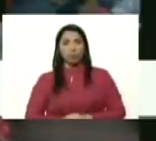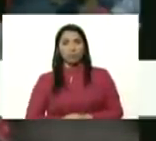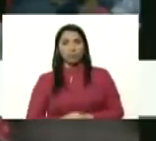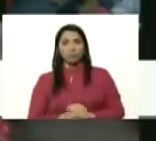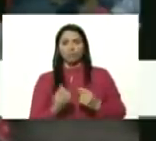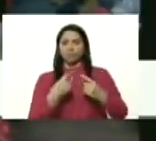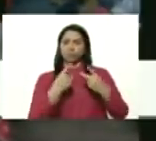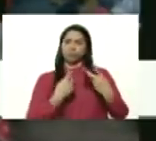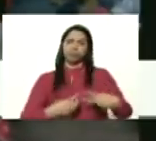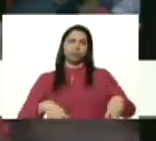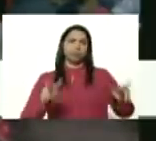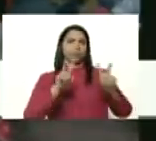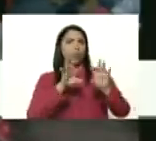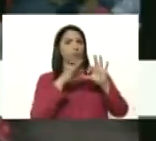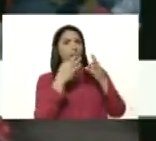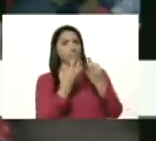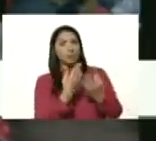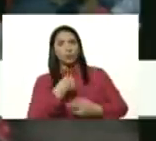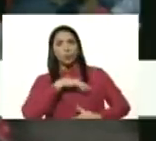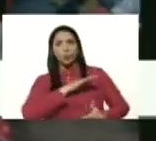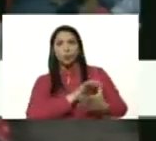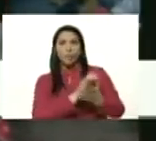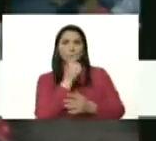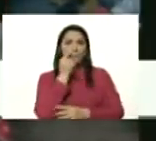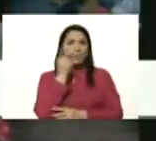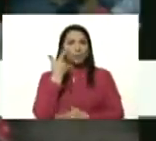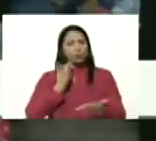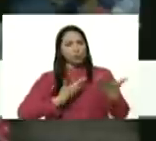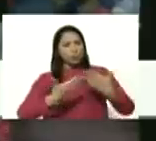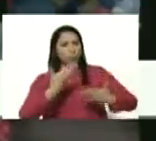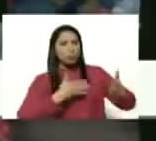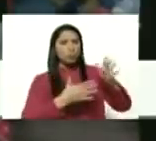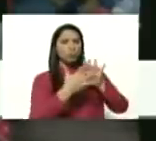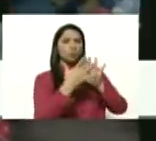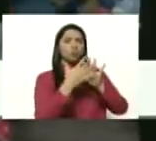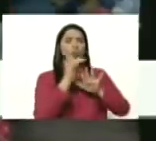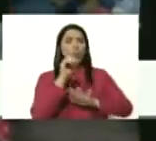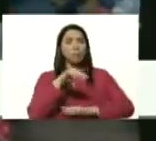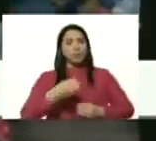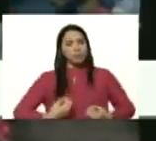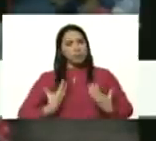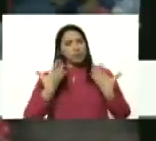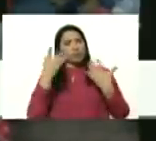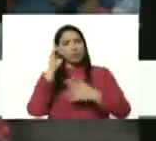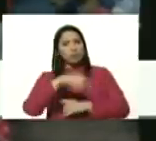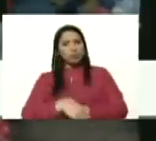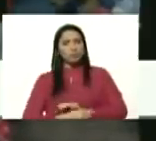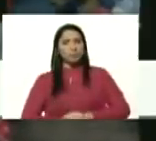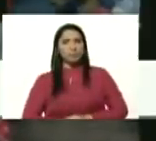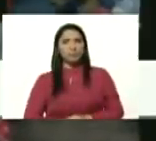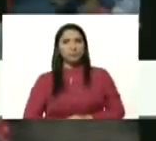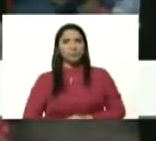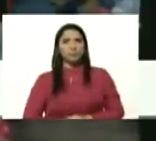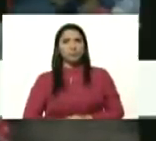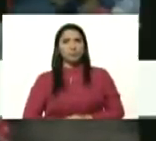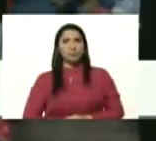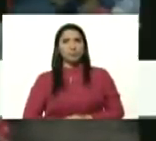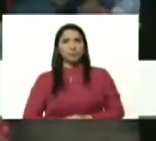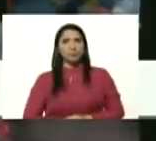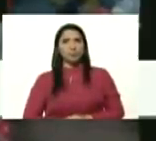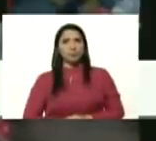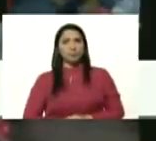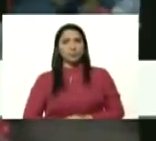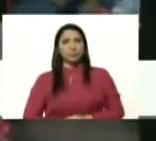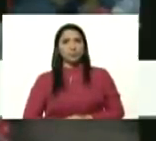valor, nuestra familia, nuestros compañeros, la solidaridad que usted ha expresado a nuestro pueblo, la protección a nuestro